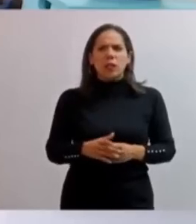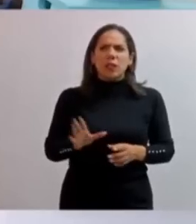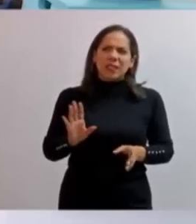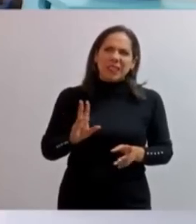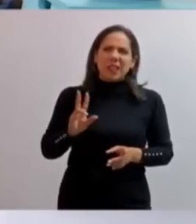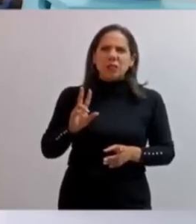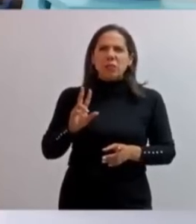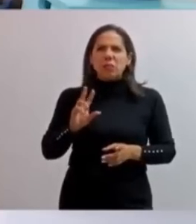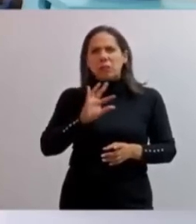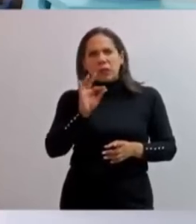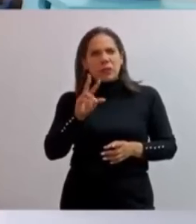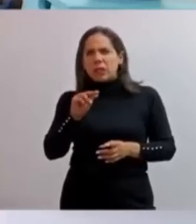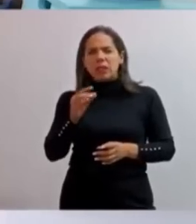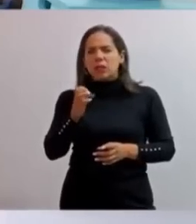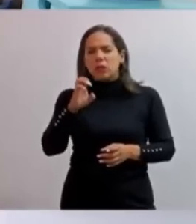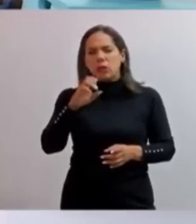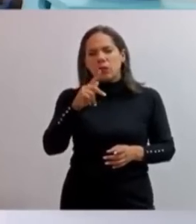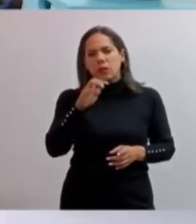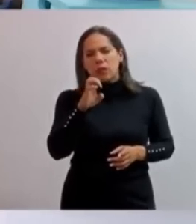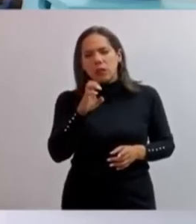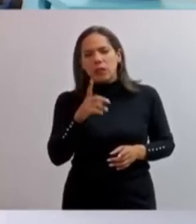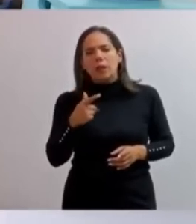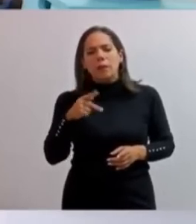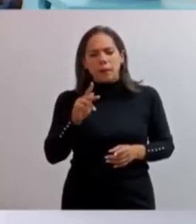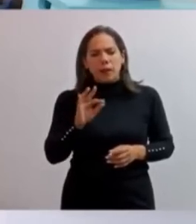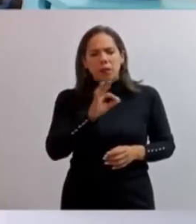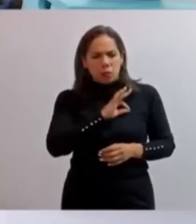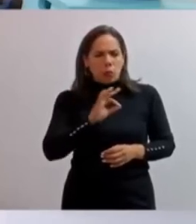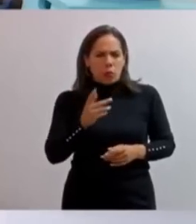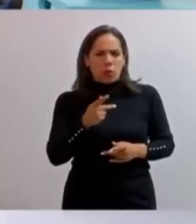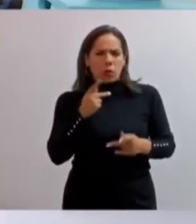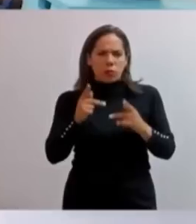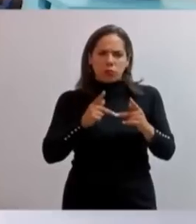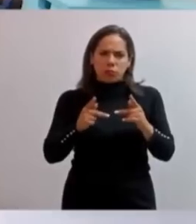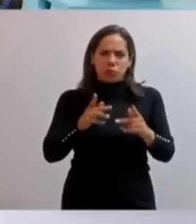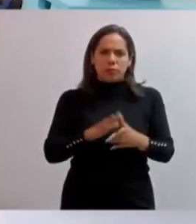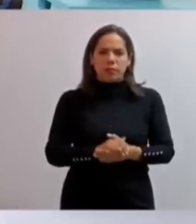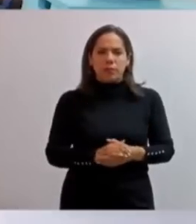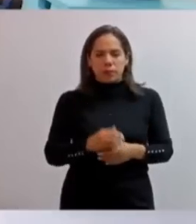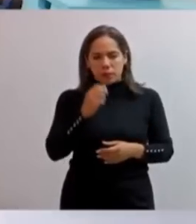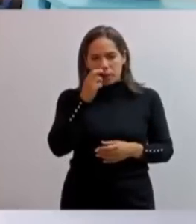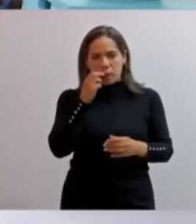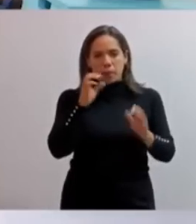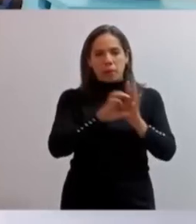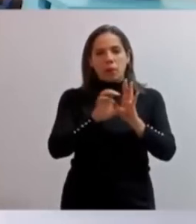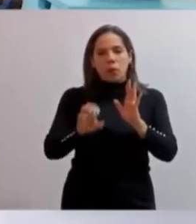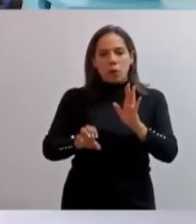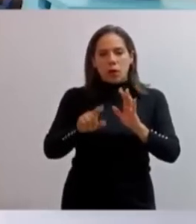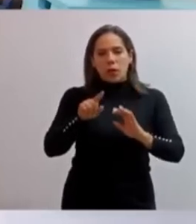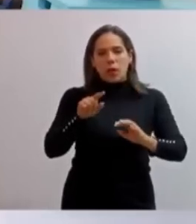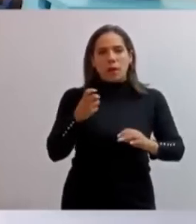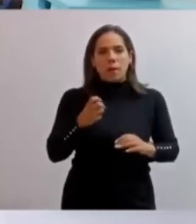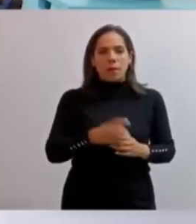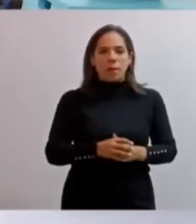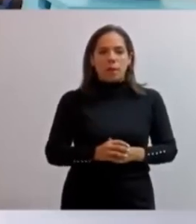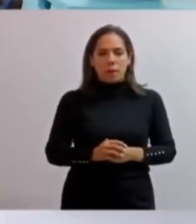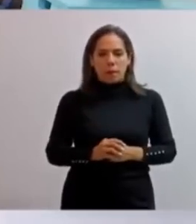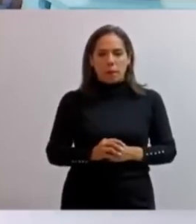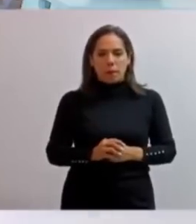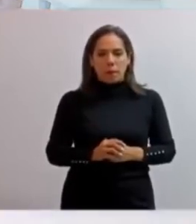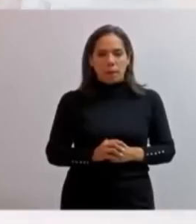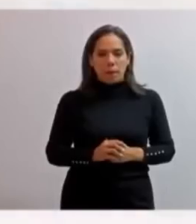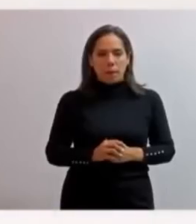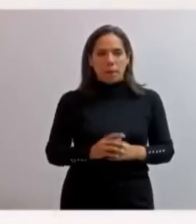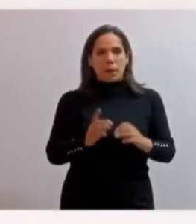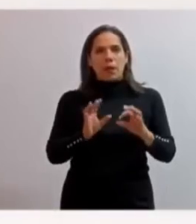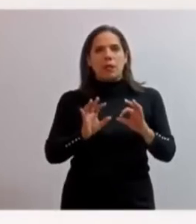del Consejo Técnico, pero sí pueden ser abordadas en el Consejo Técnico. Por ejemplo, el asunto de la